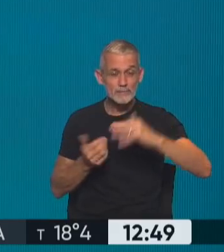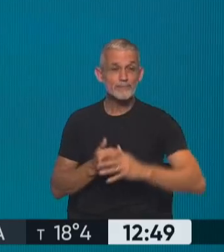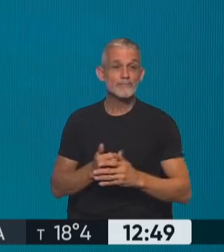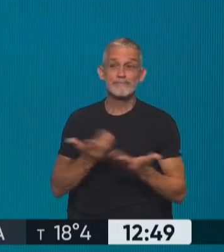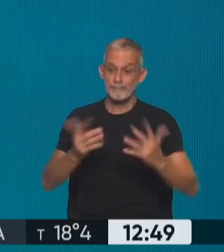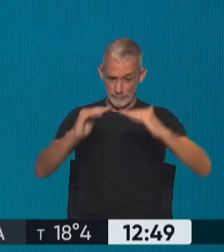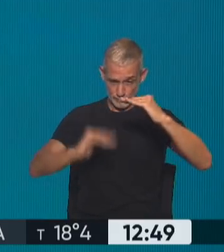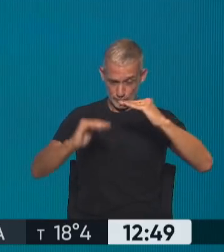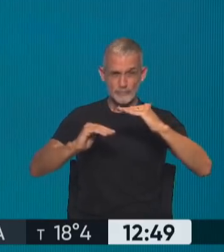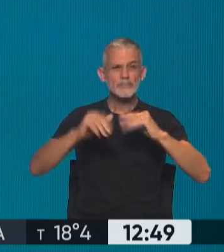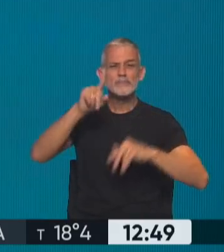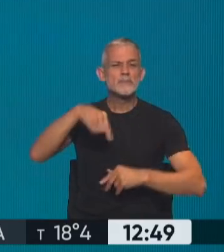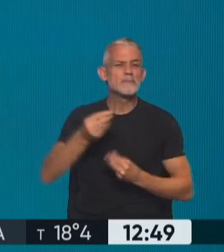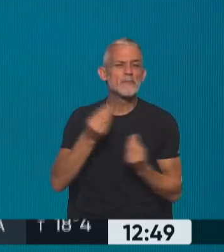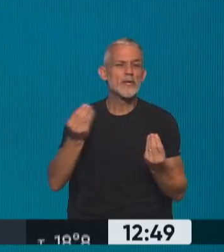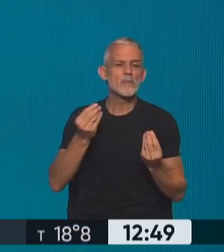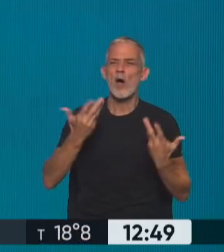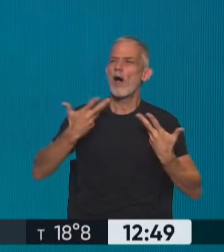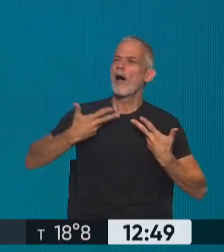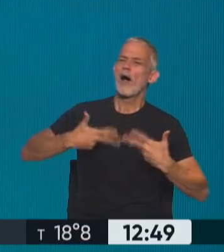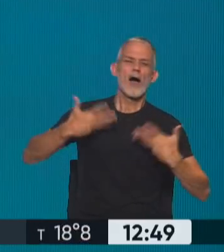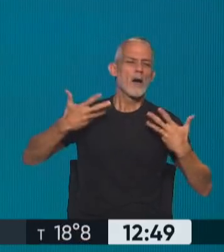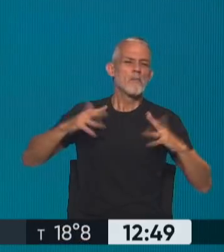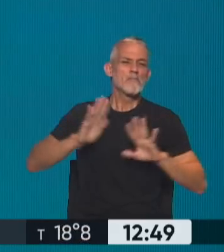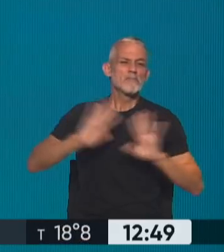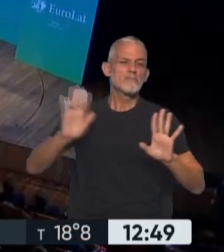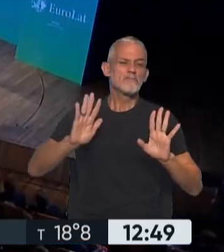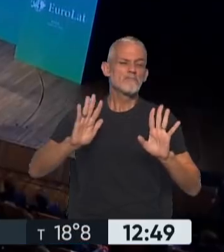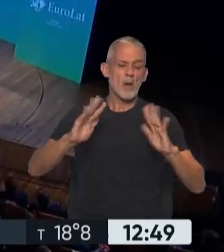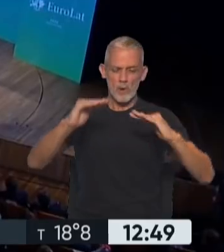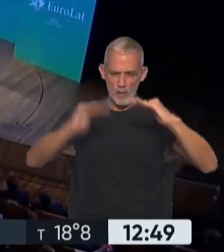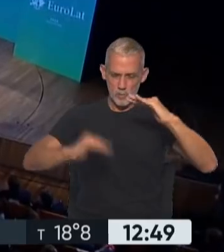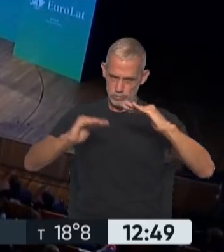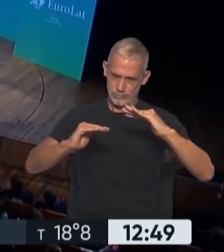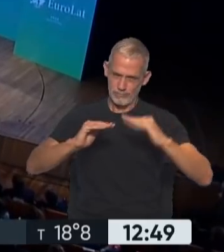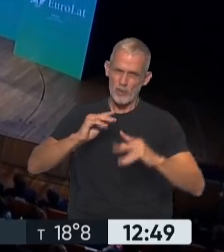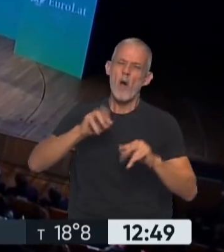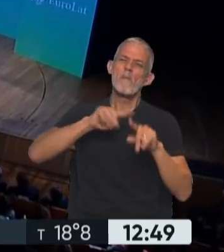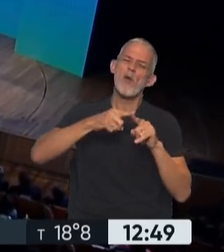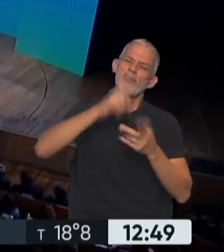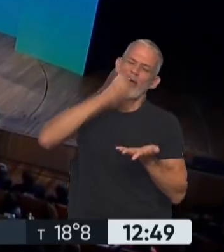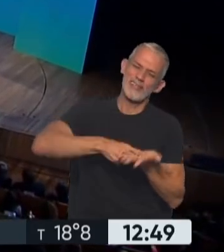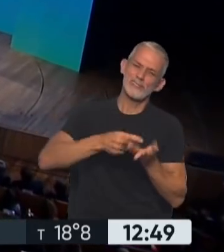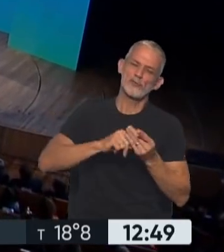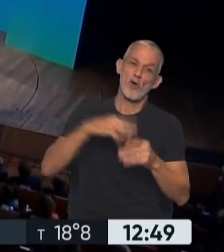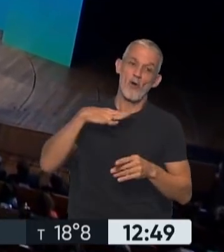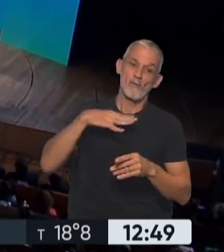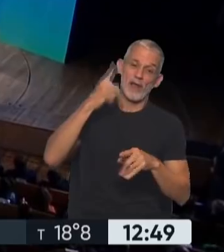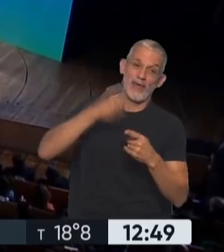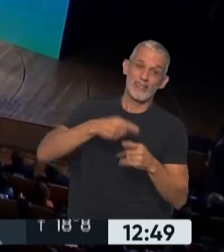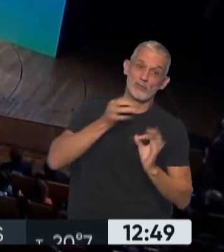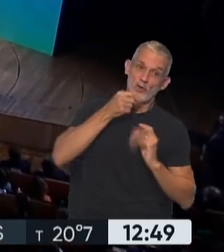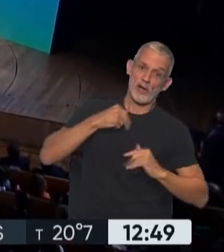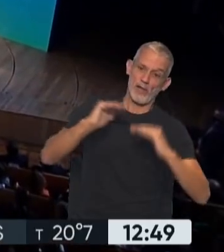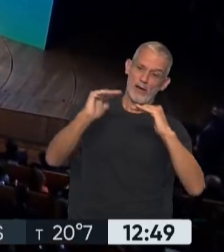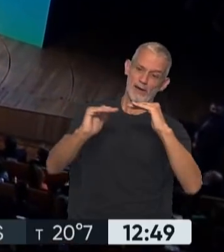no son un producto de la naturaleza, son el producto de decisiones políticas o de falta de